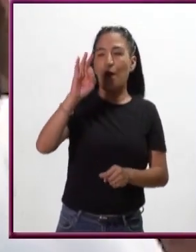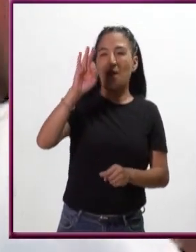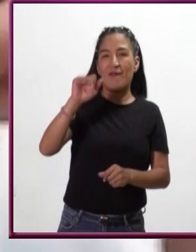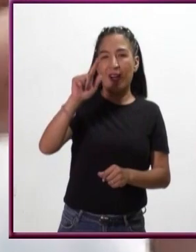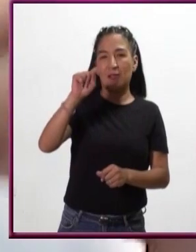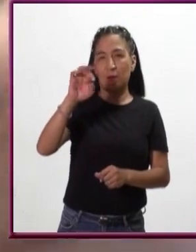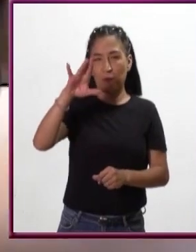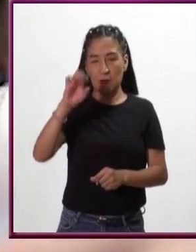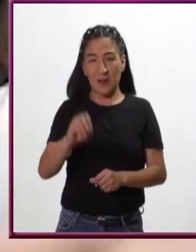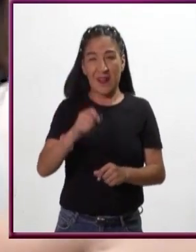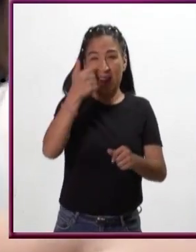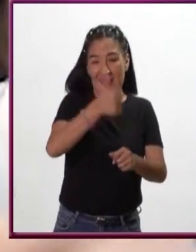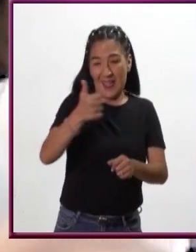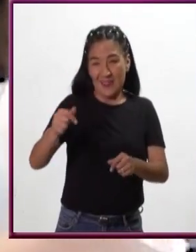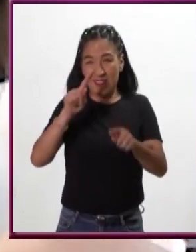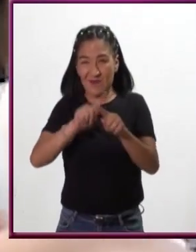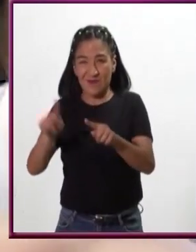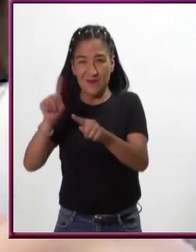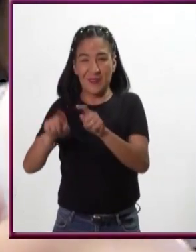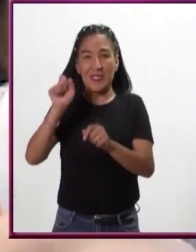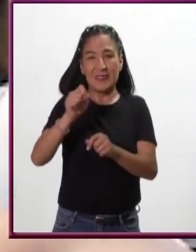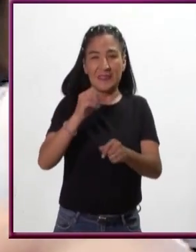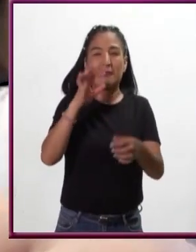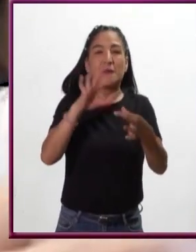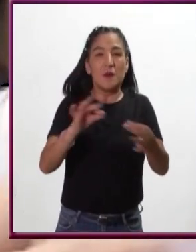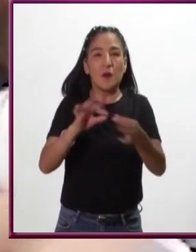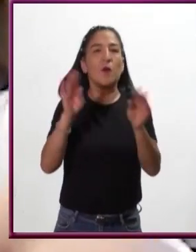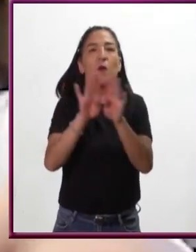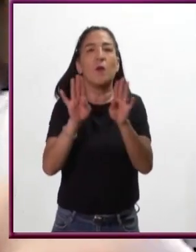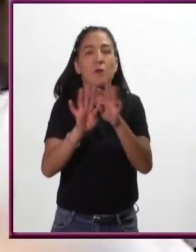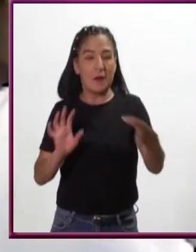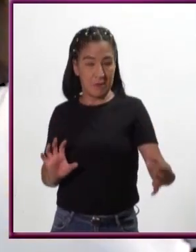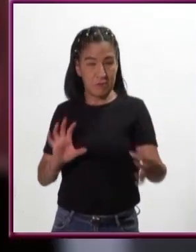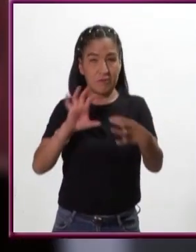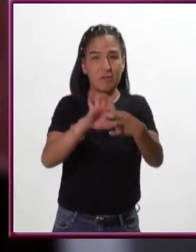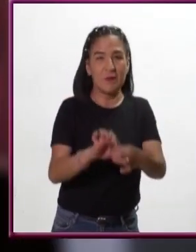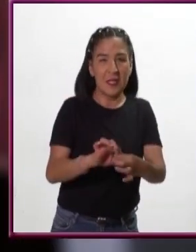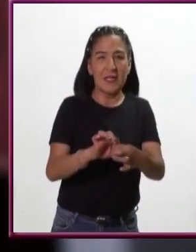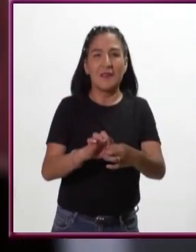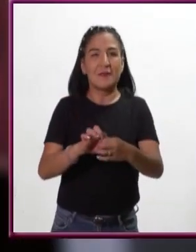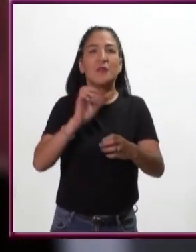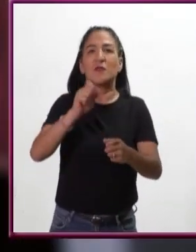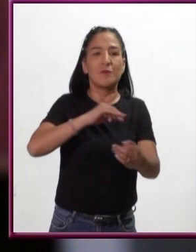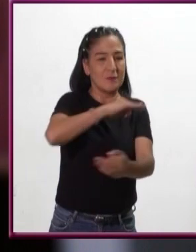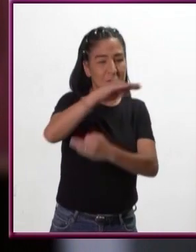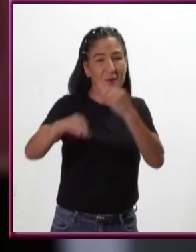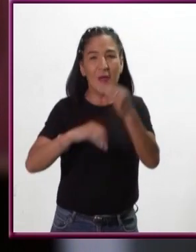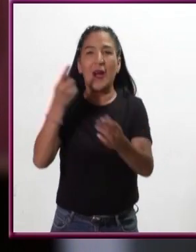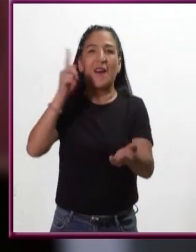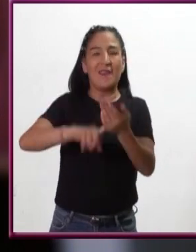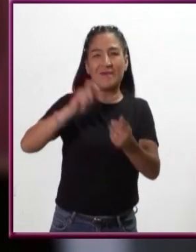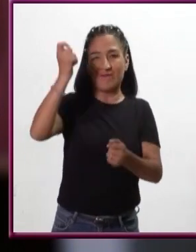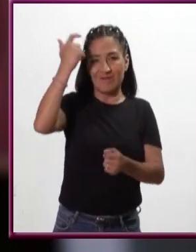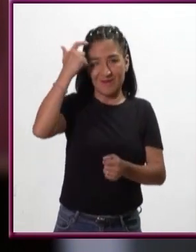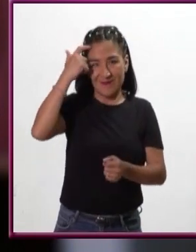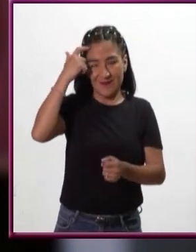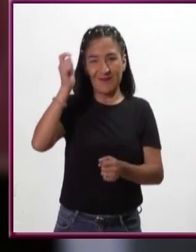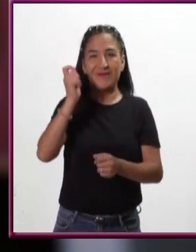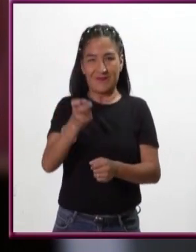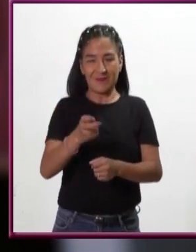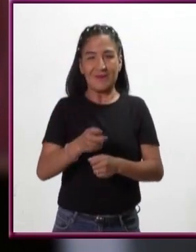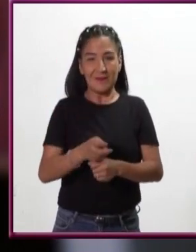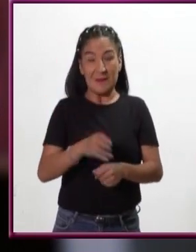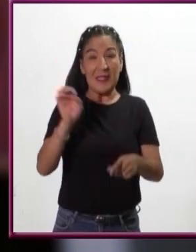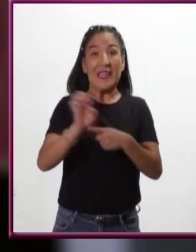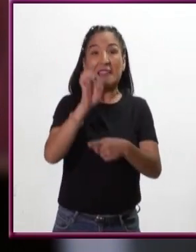olfatorio, cada una de las neuronas del bulbo olfatorio se conecta con casi todas las neuronas de la corteza